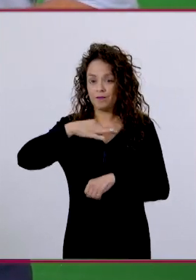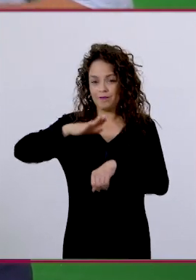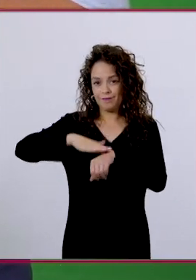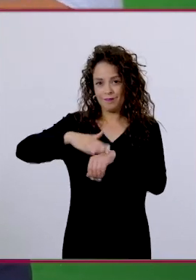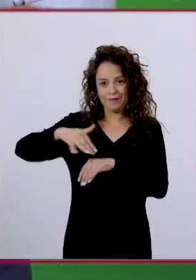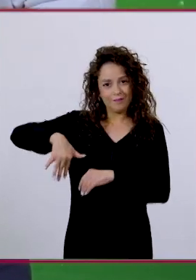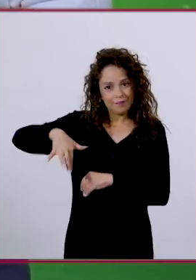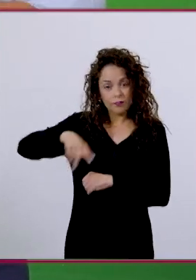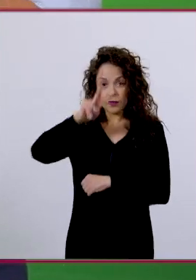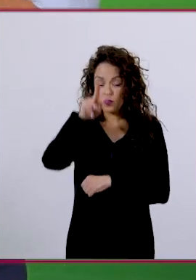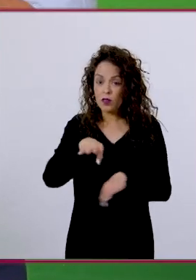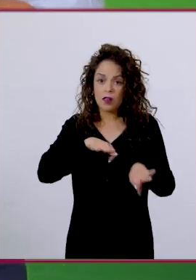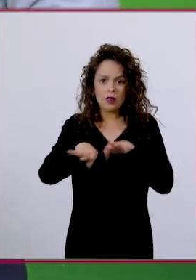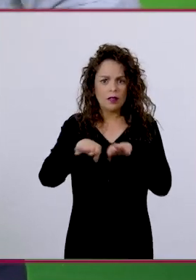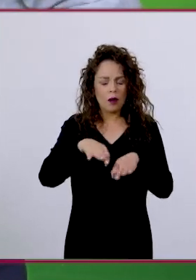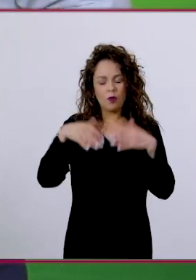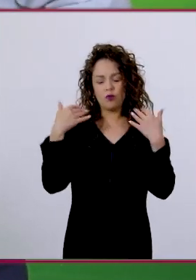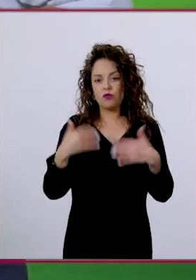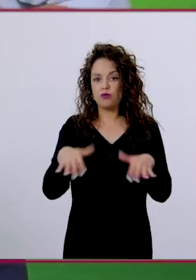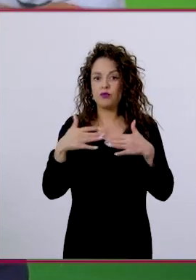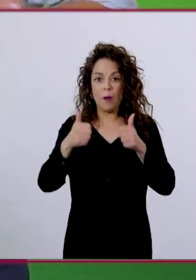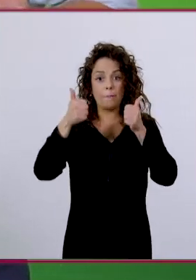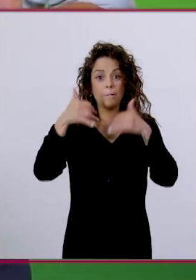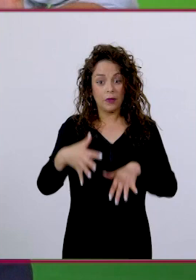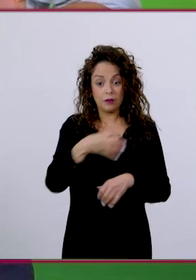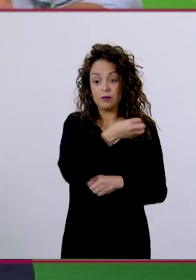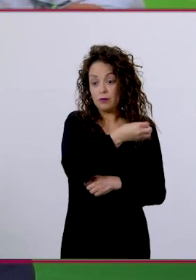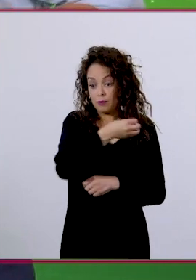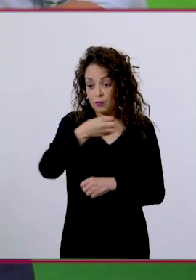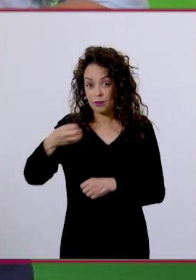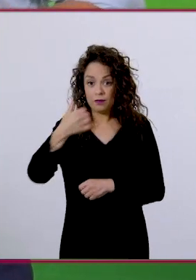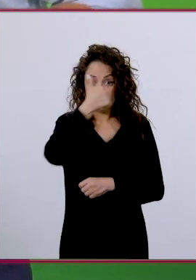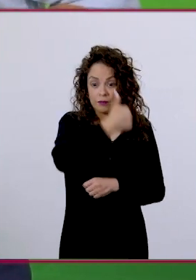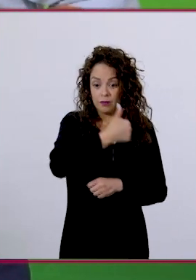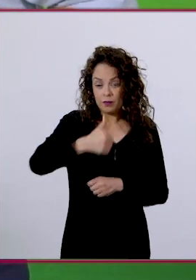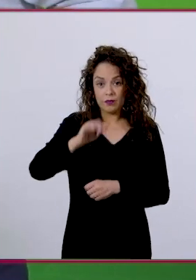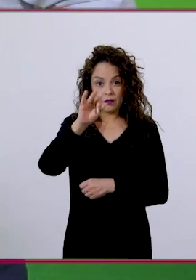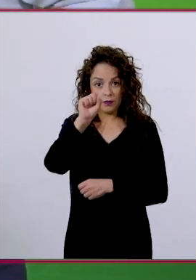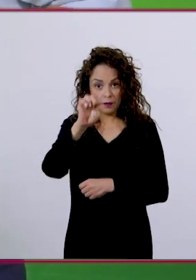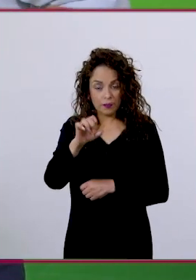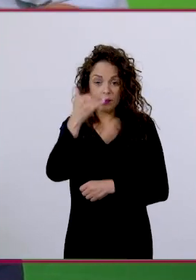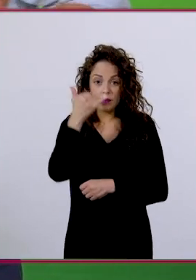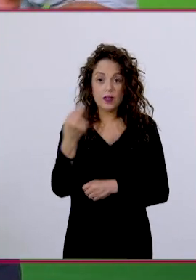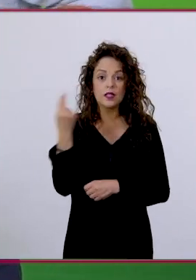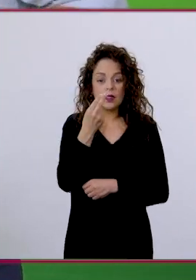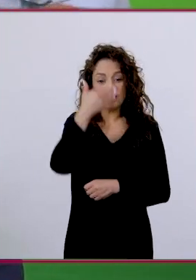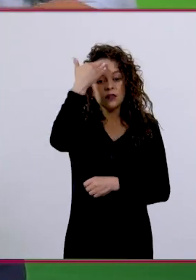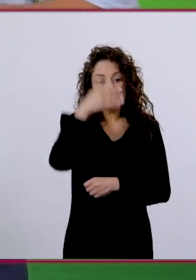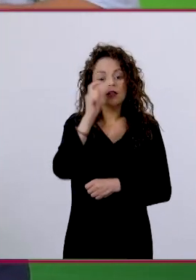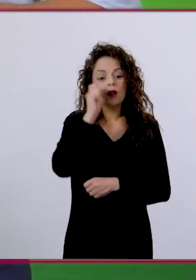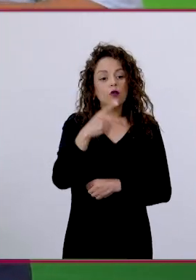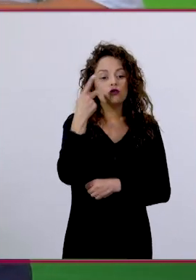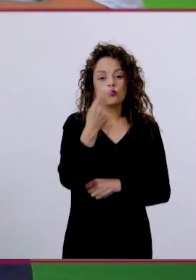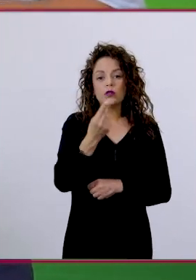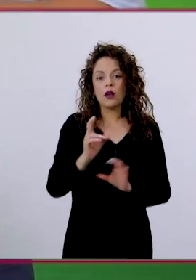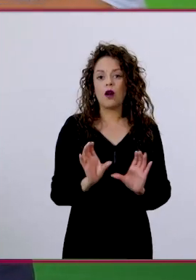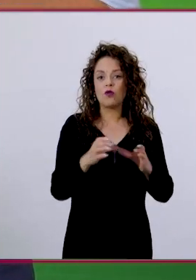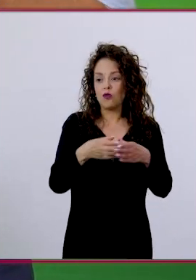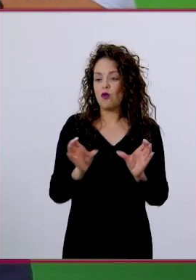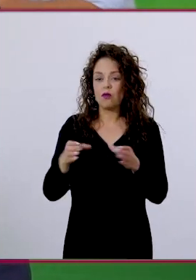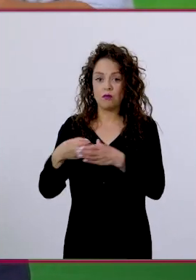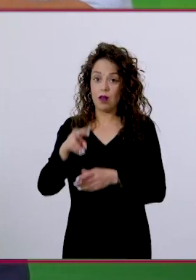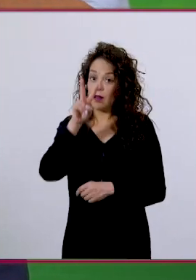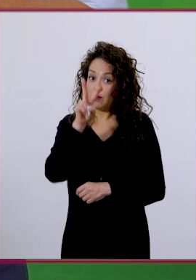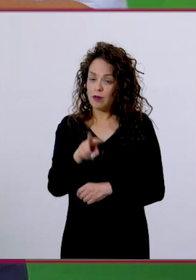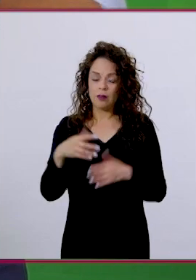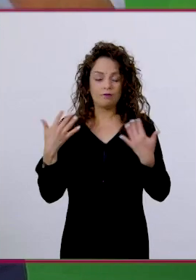un trabajo laborioso en cada una de sus fases. Además, debe responder a la satisfacción de necesidades de grupos comunitarios. Me parece una apuesta